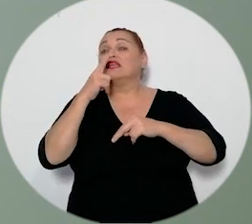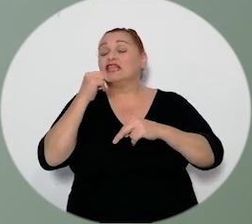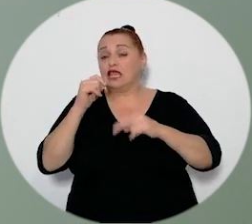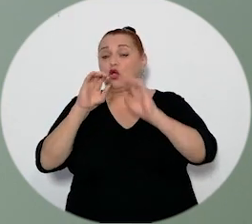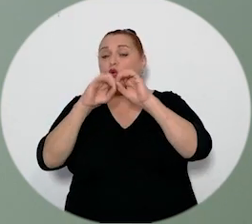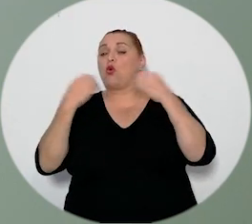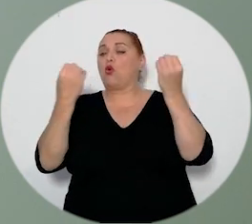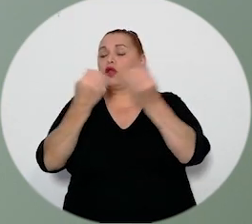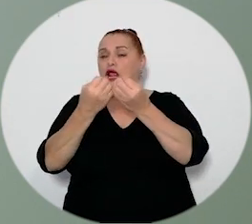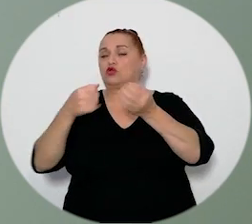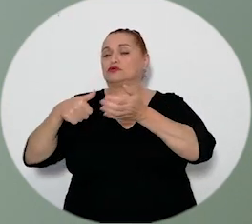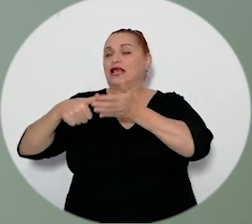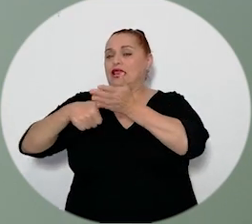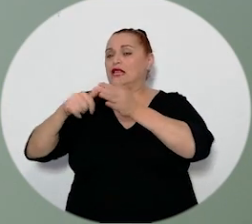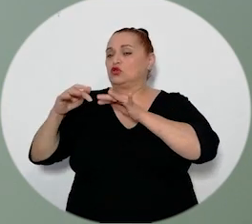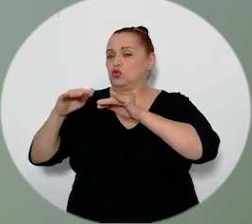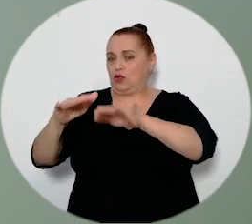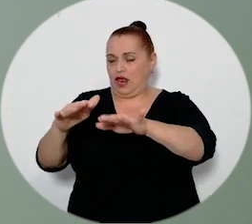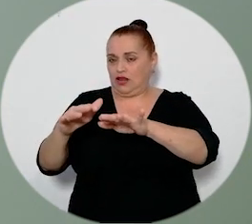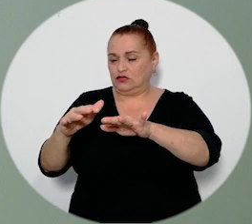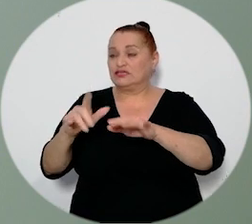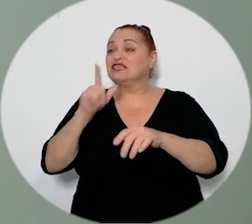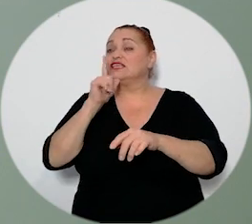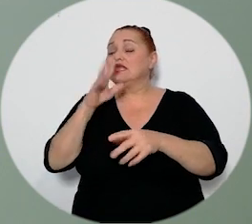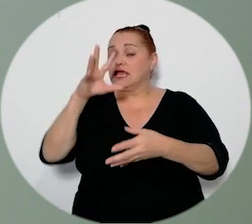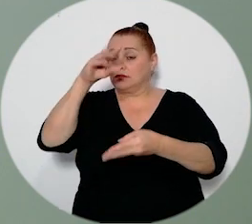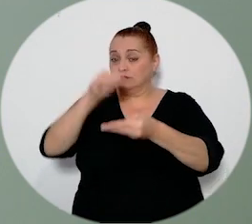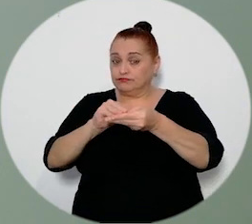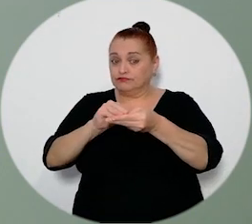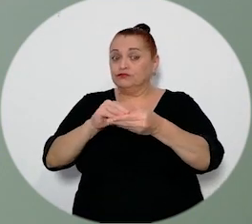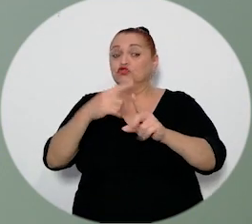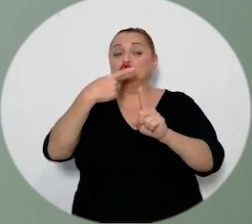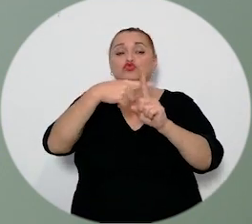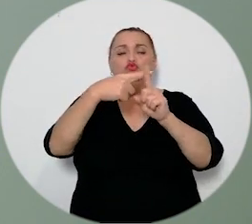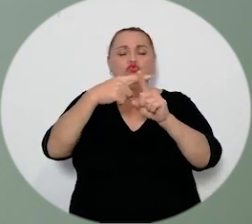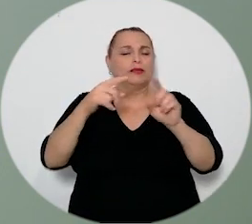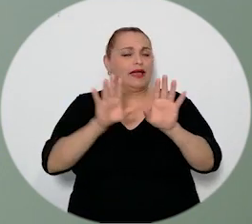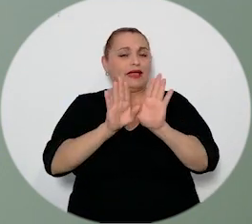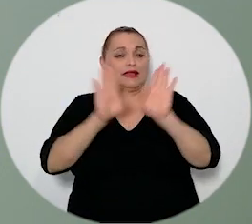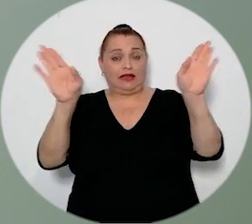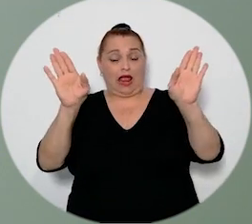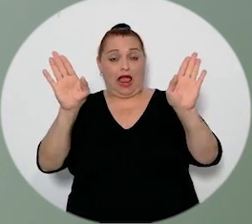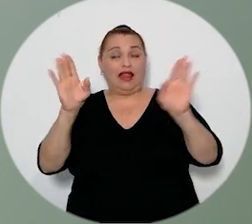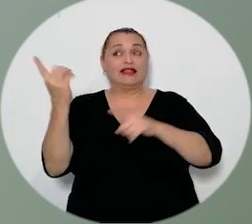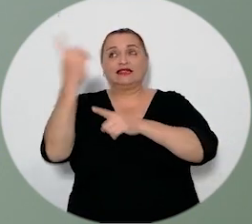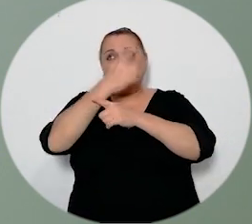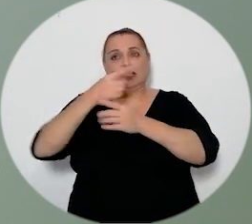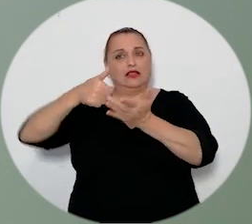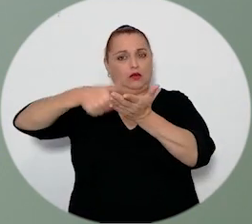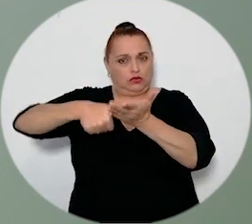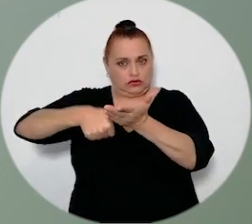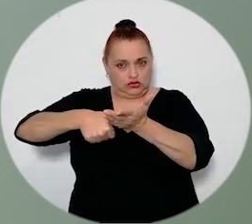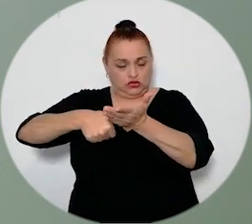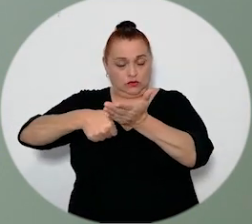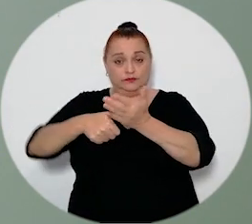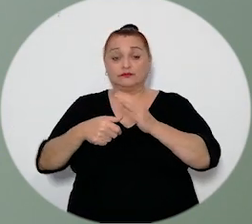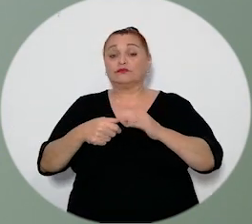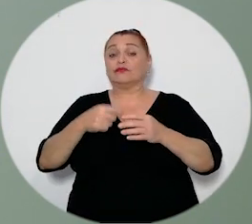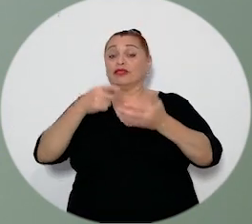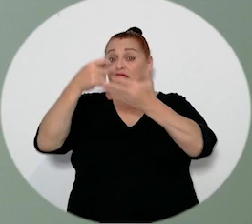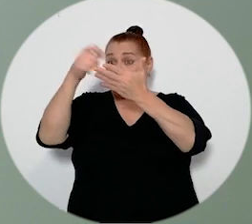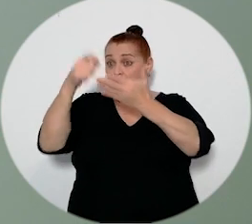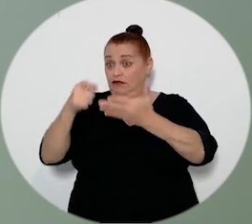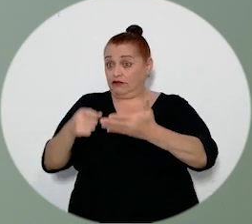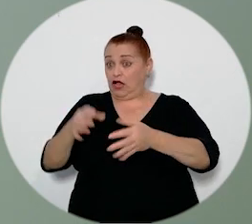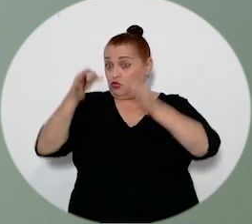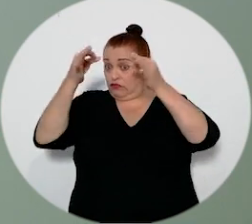órganos electorales supremos. Por su medio se consolidan en una sumatoria general los resultados de la jornada de votación. Al ser calificado